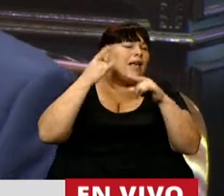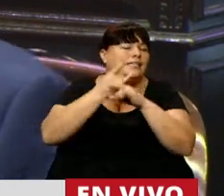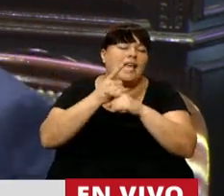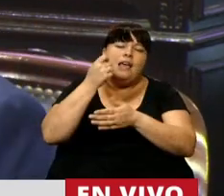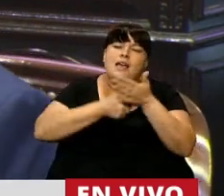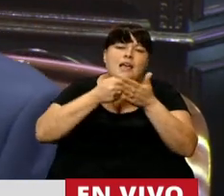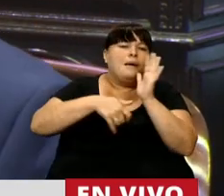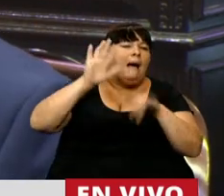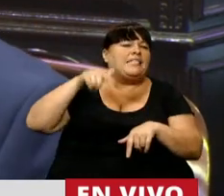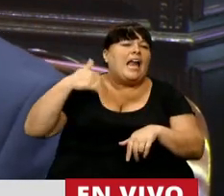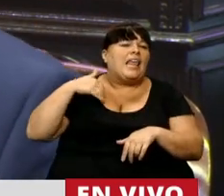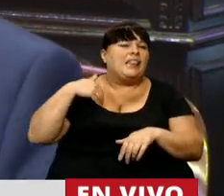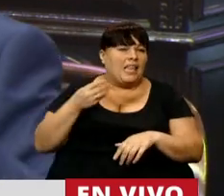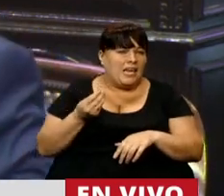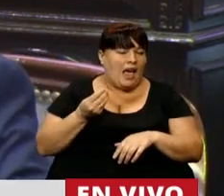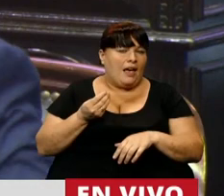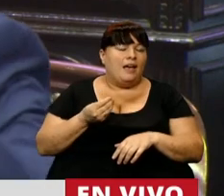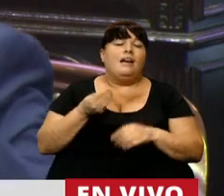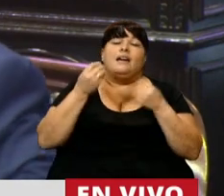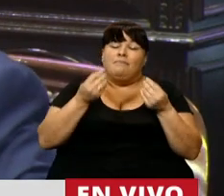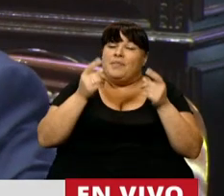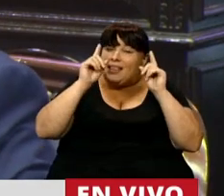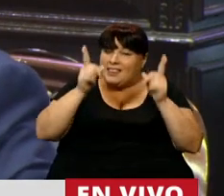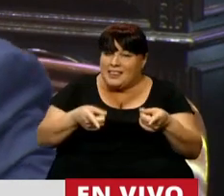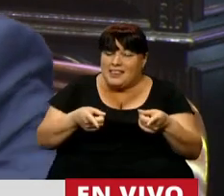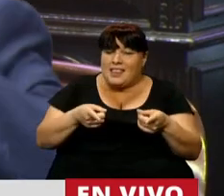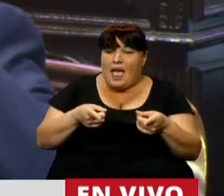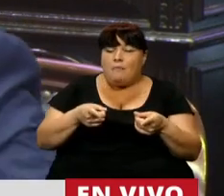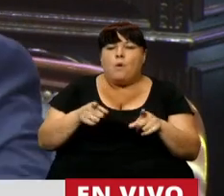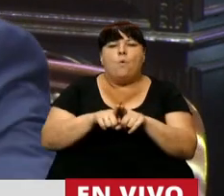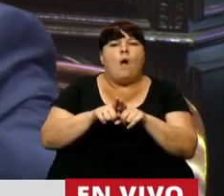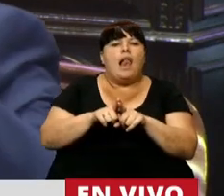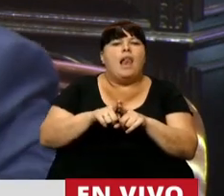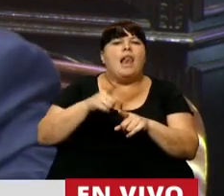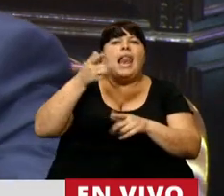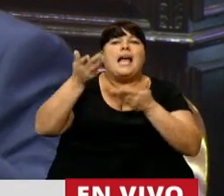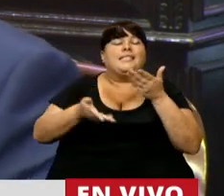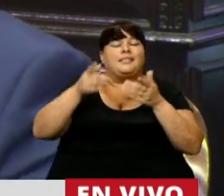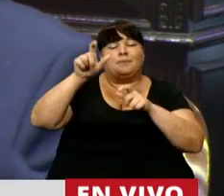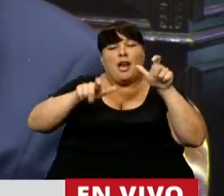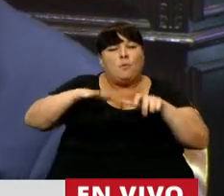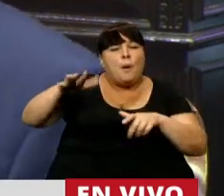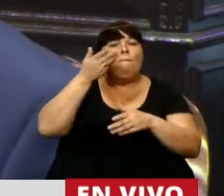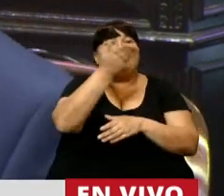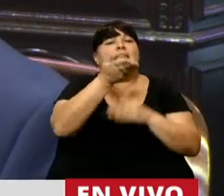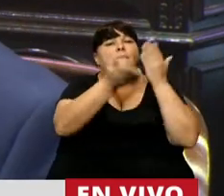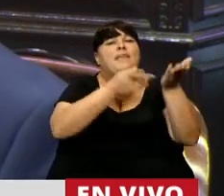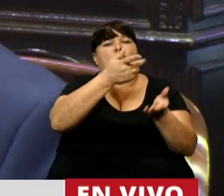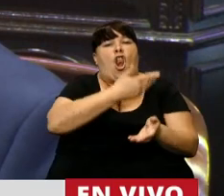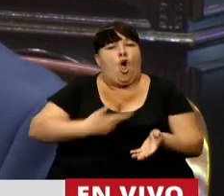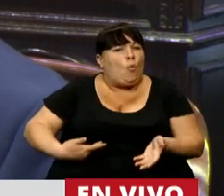y dominante de la Argentina que constituye también un mandato popular dominante para el